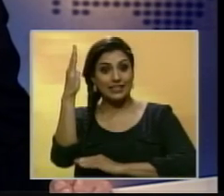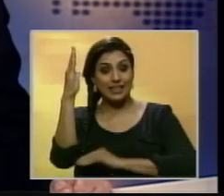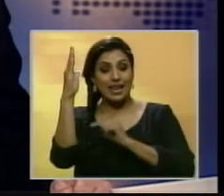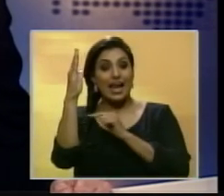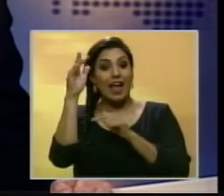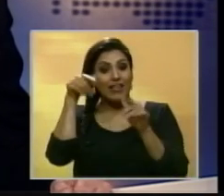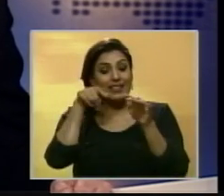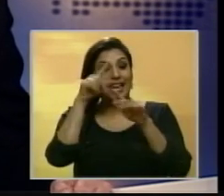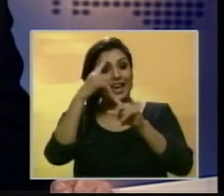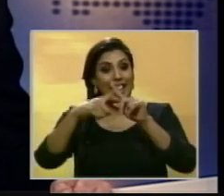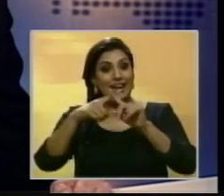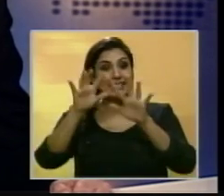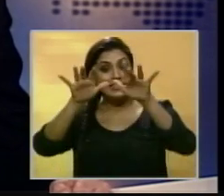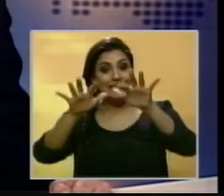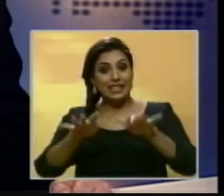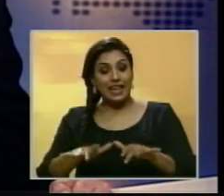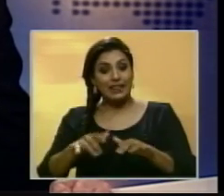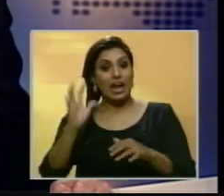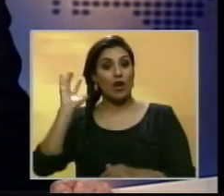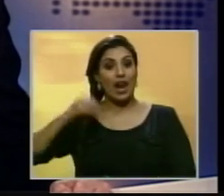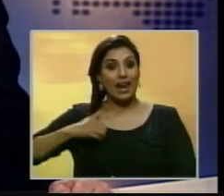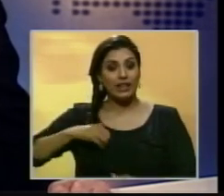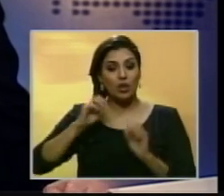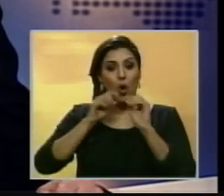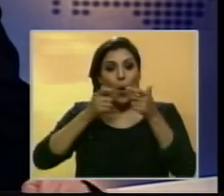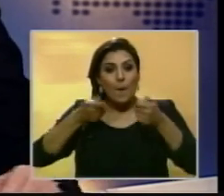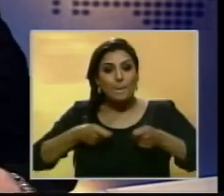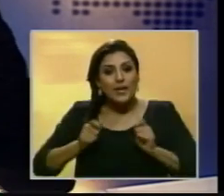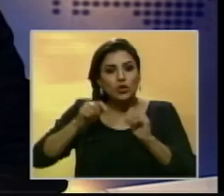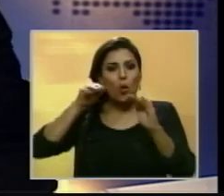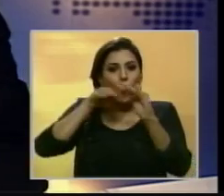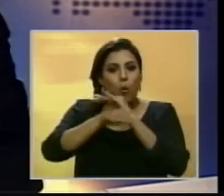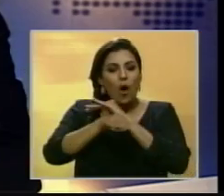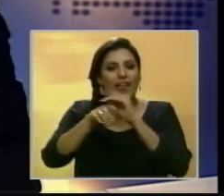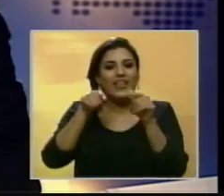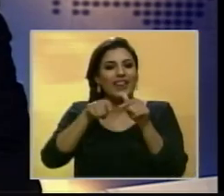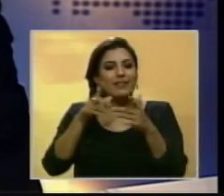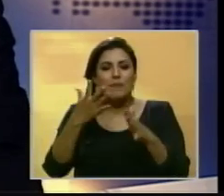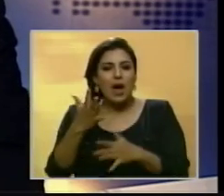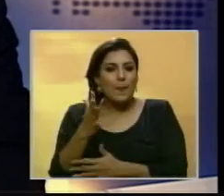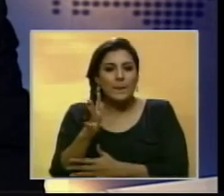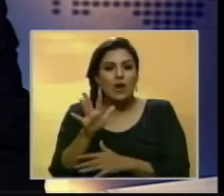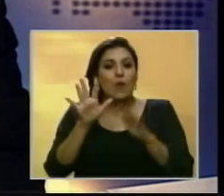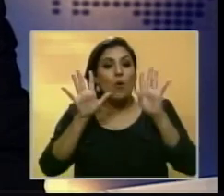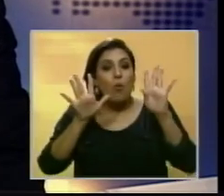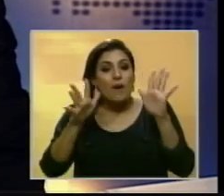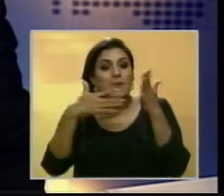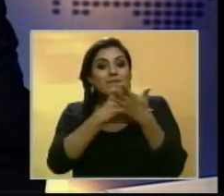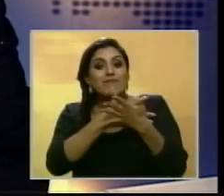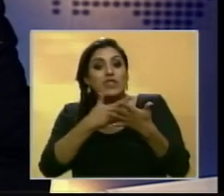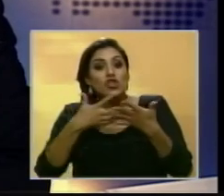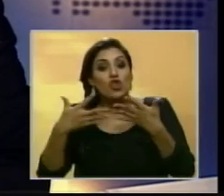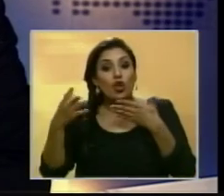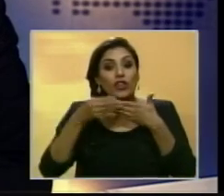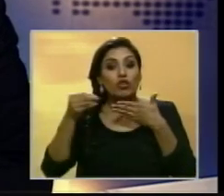el exsecretario argentino de Obras Públicas, José López, trató de esconder un botín alrededor de $9